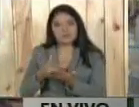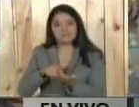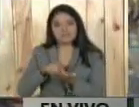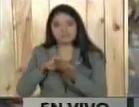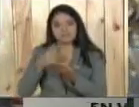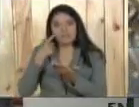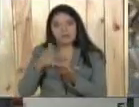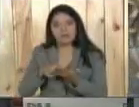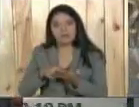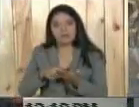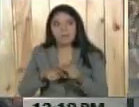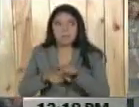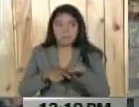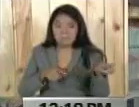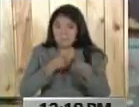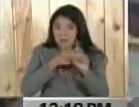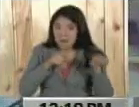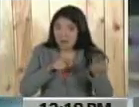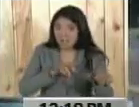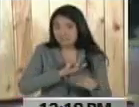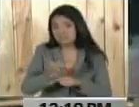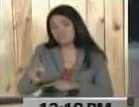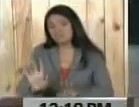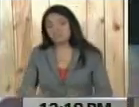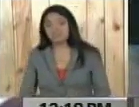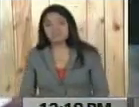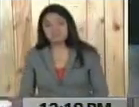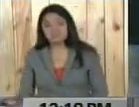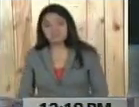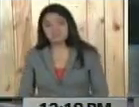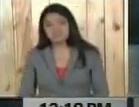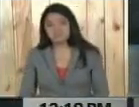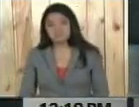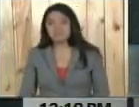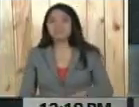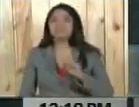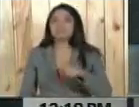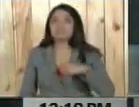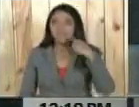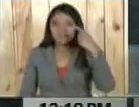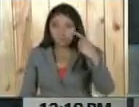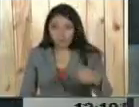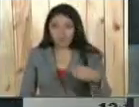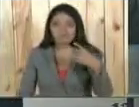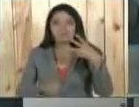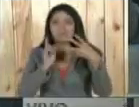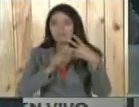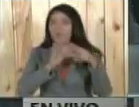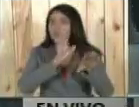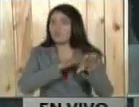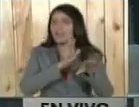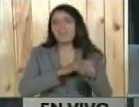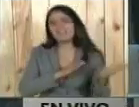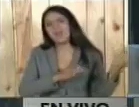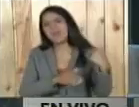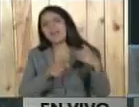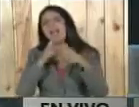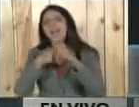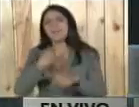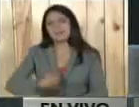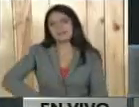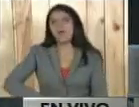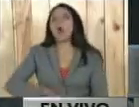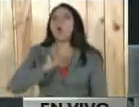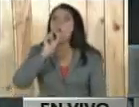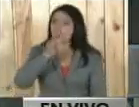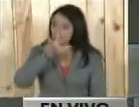Y no quisieron asistir. Y luego los convoqué, me dijeron que vengan unos expresidentes.